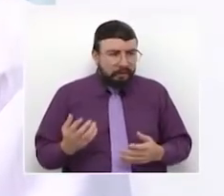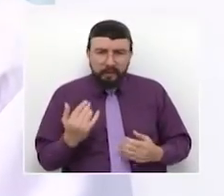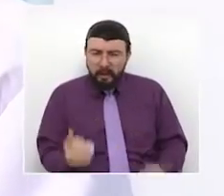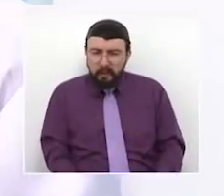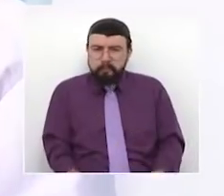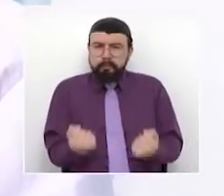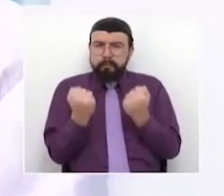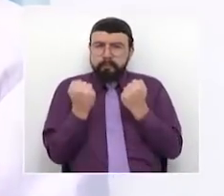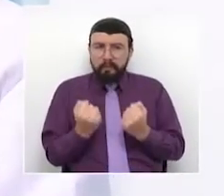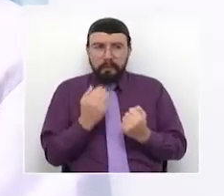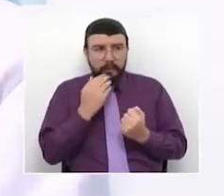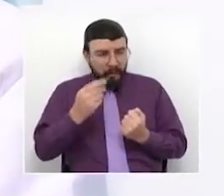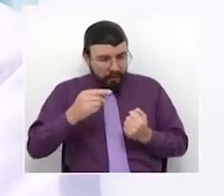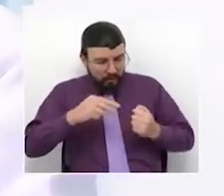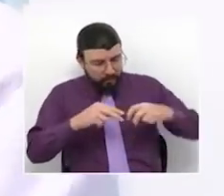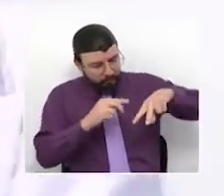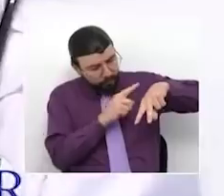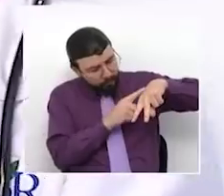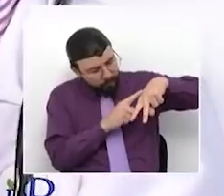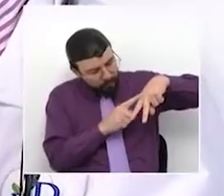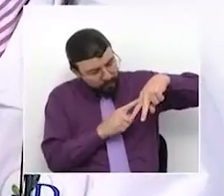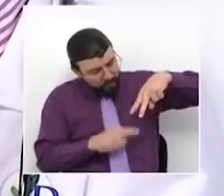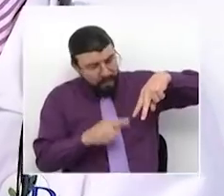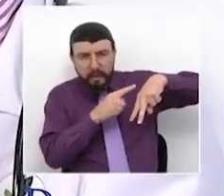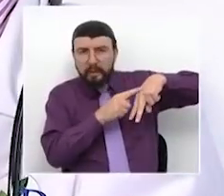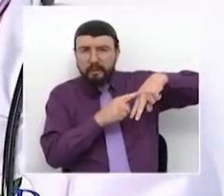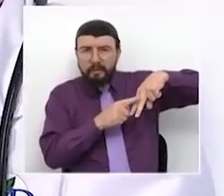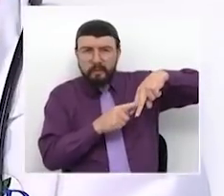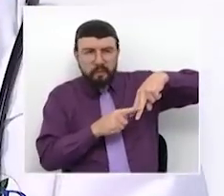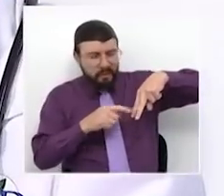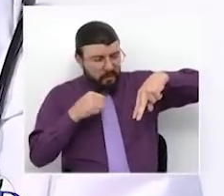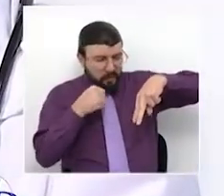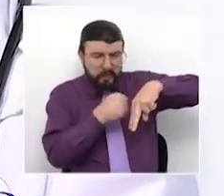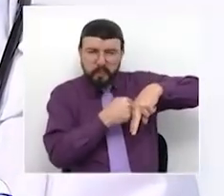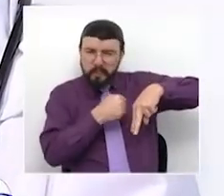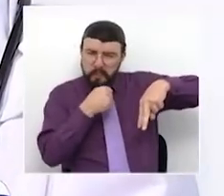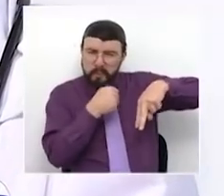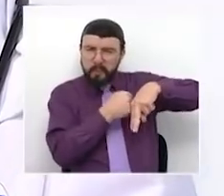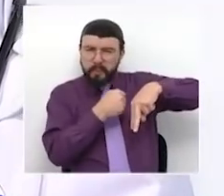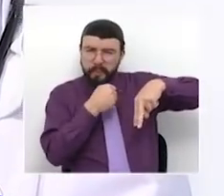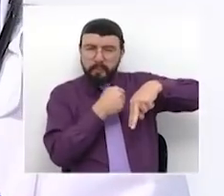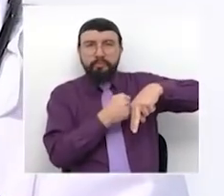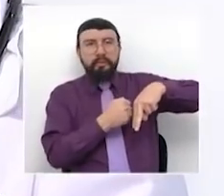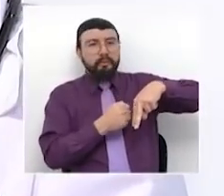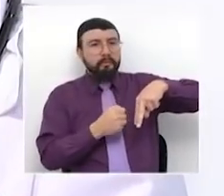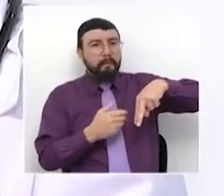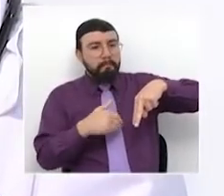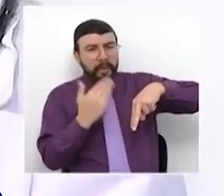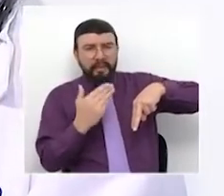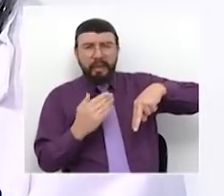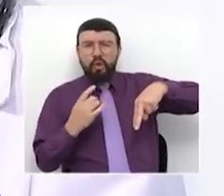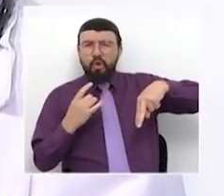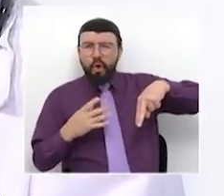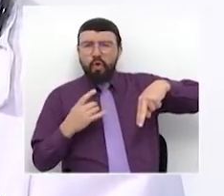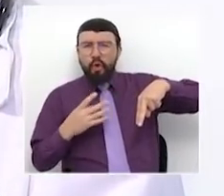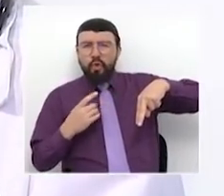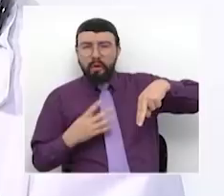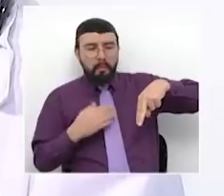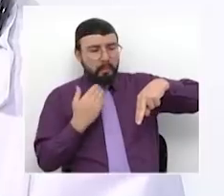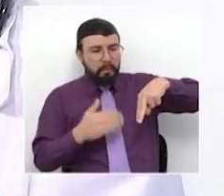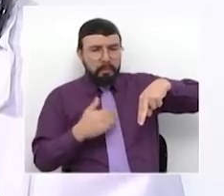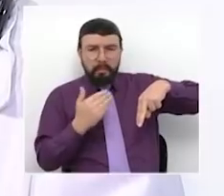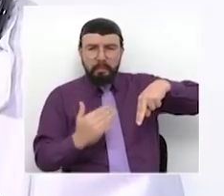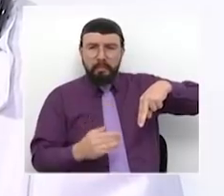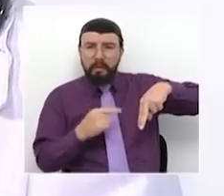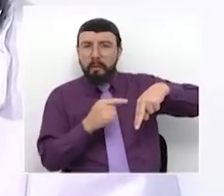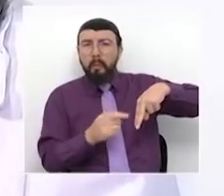está comprimiendo este cartílago, entonces este espacio se me empieza a disminuir y se va muriendo.